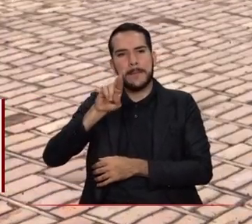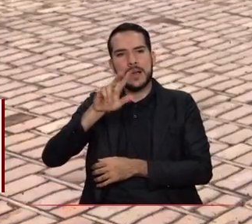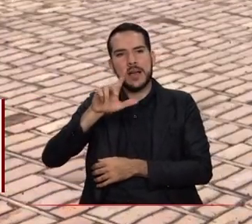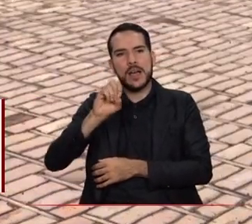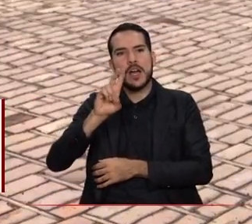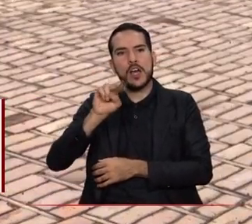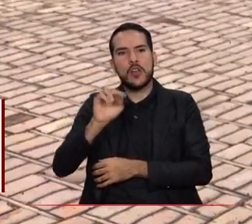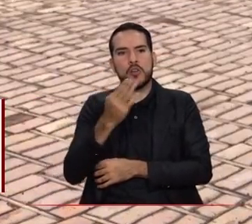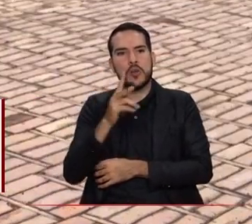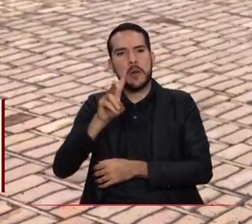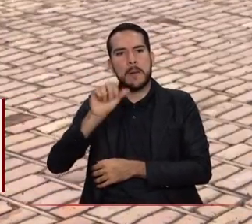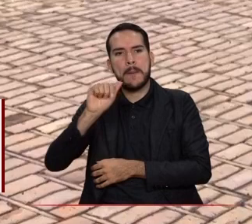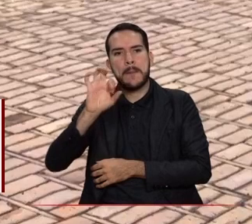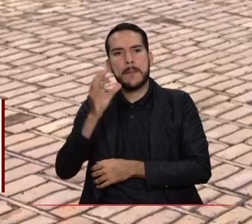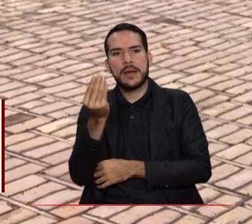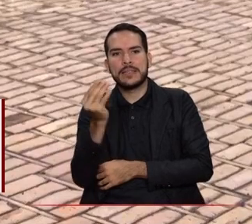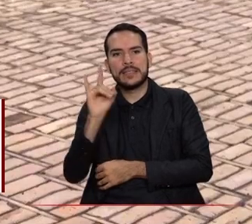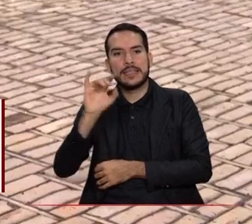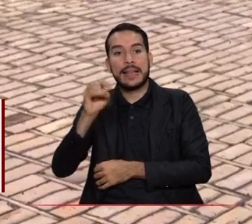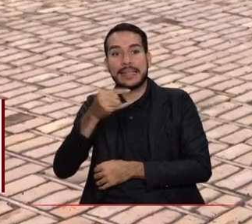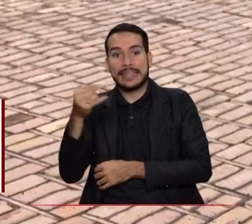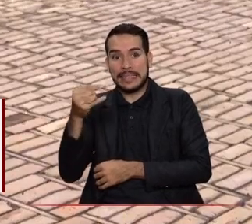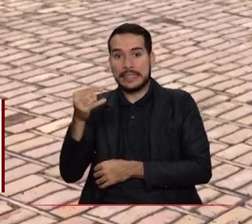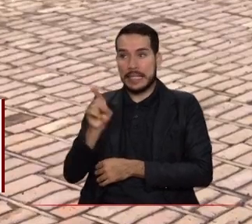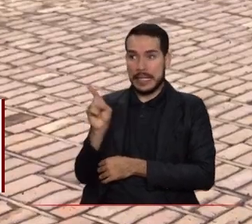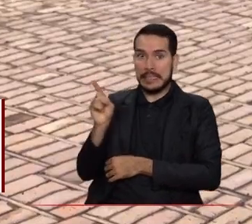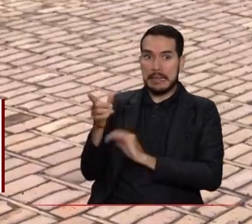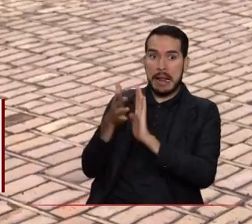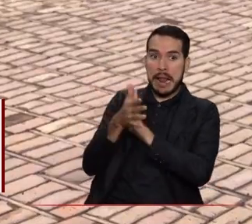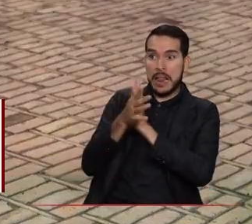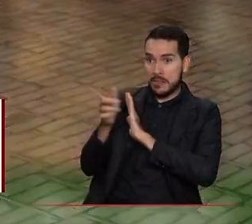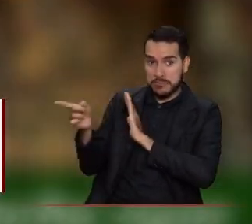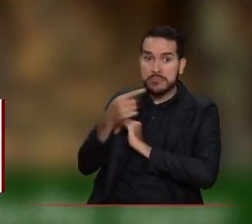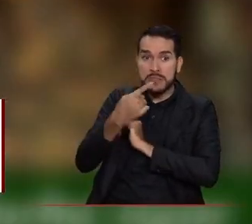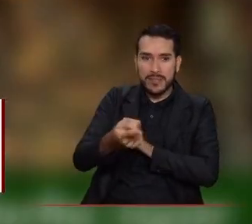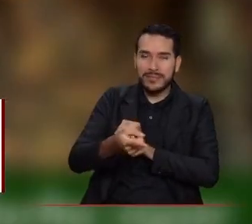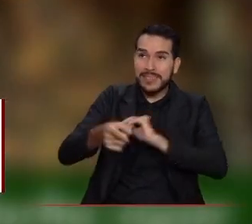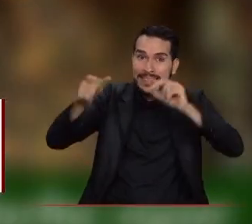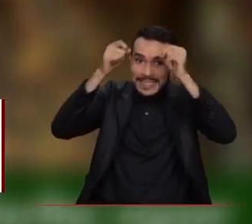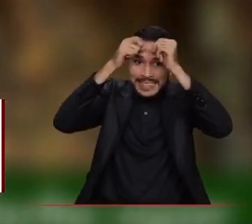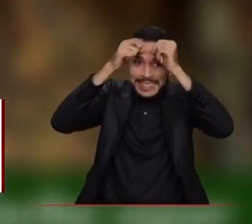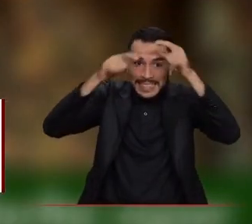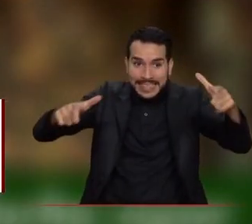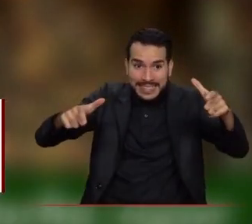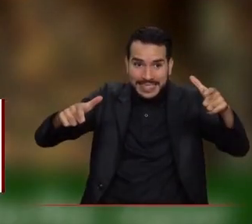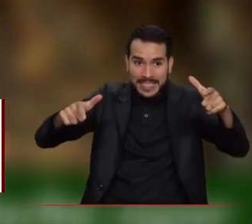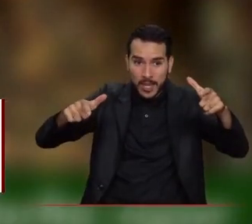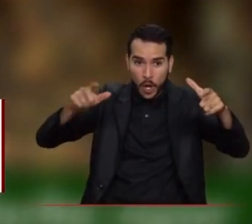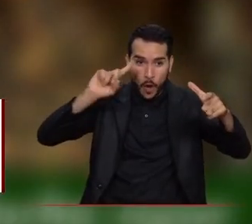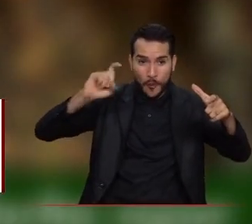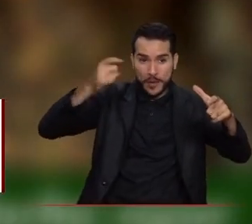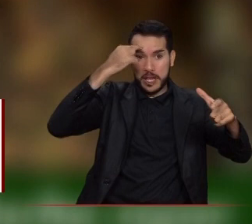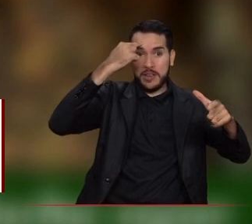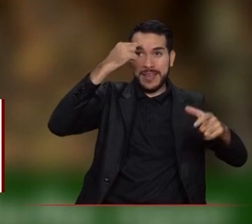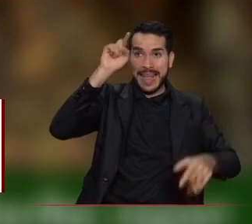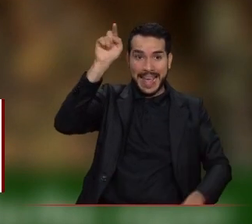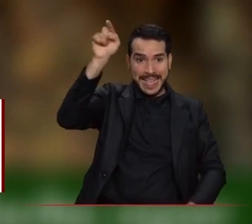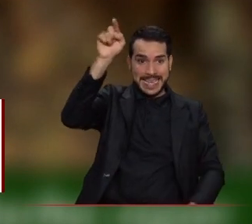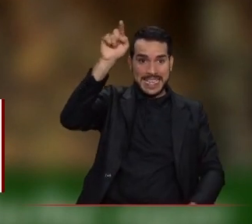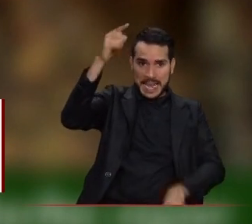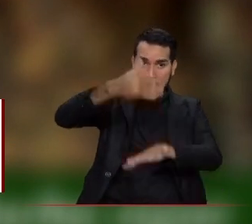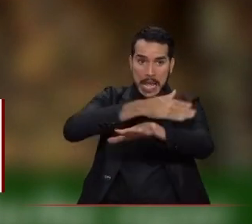además dijo que el gobierno nacional rompió el acuerdo del cese al fuego bilateral, todo esto teniendo en